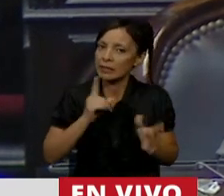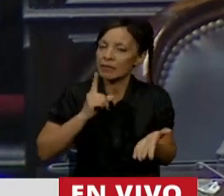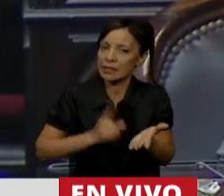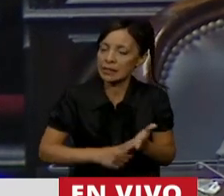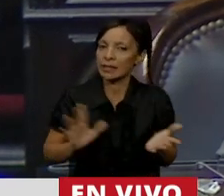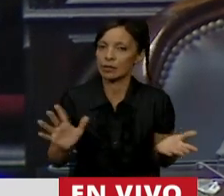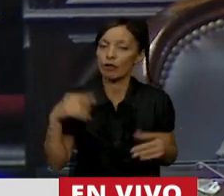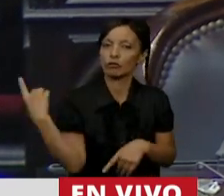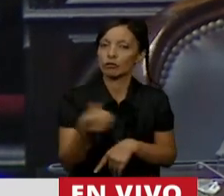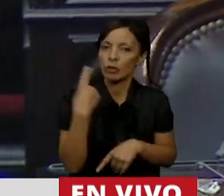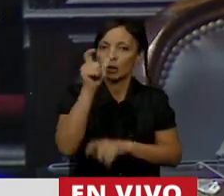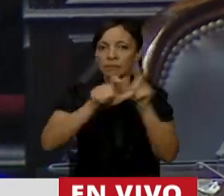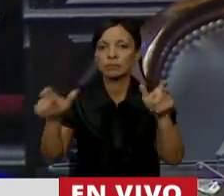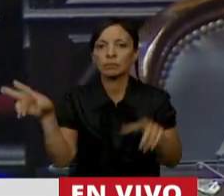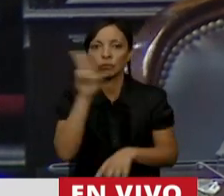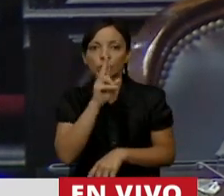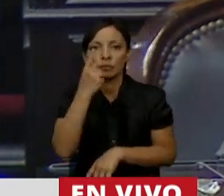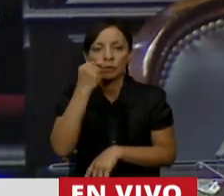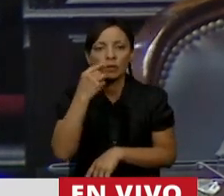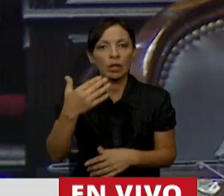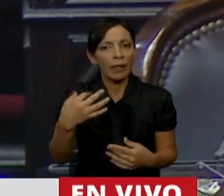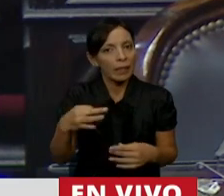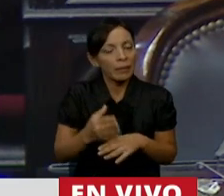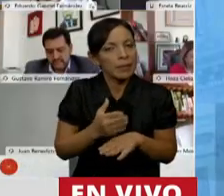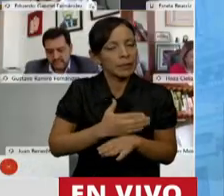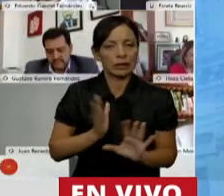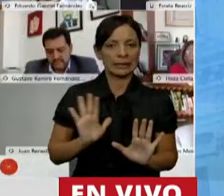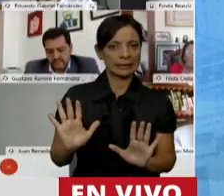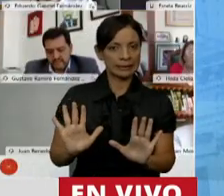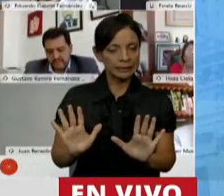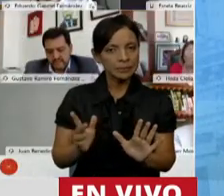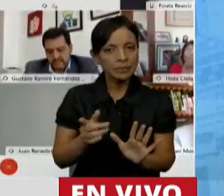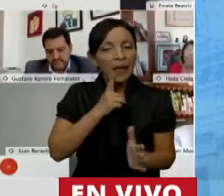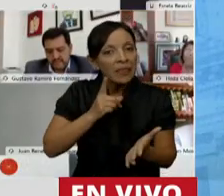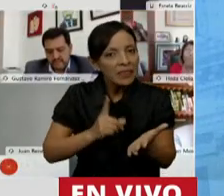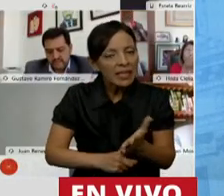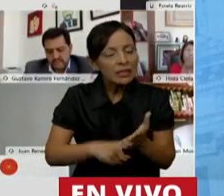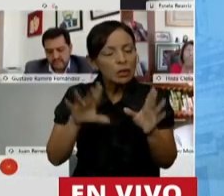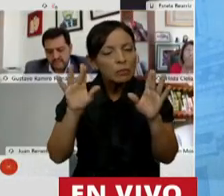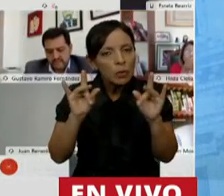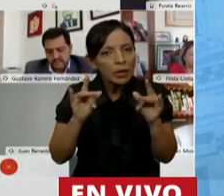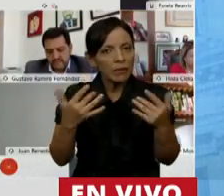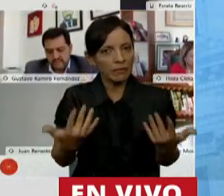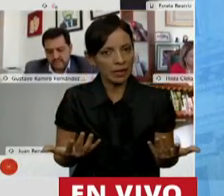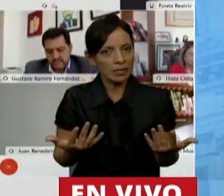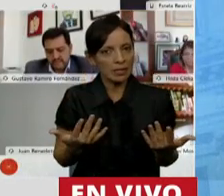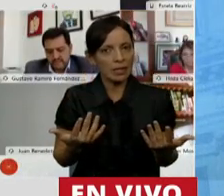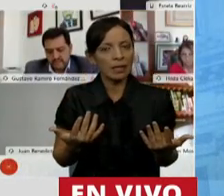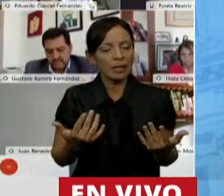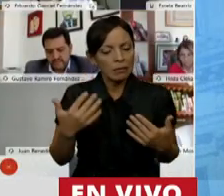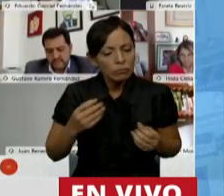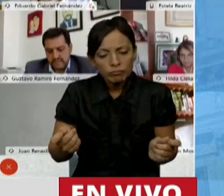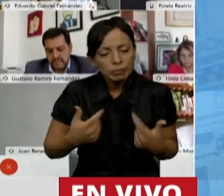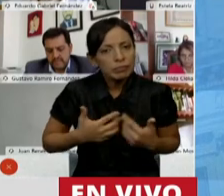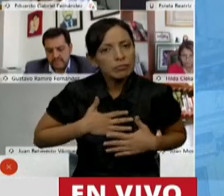todas, todos, todes queremos evitar. Y es una decisión tan difícil, personalísima